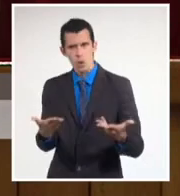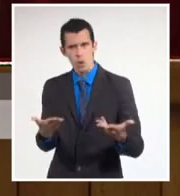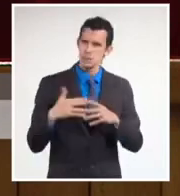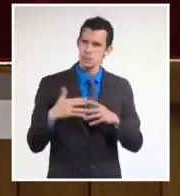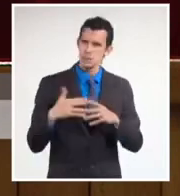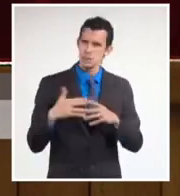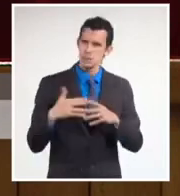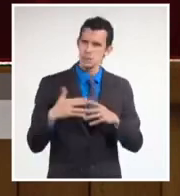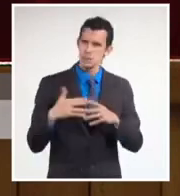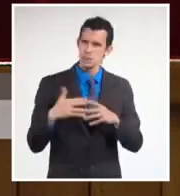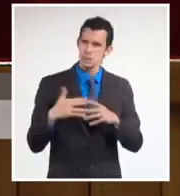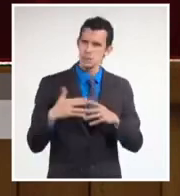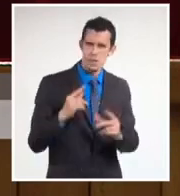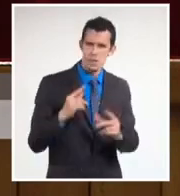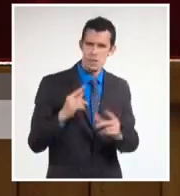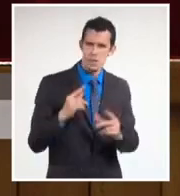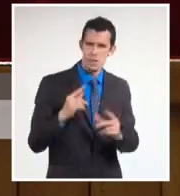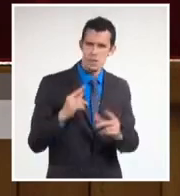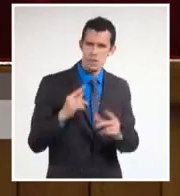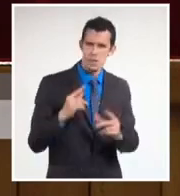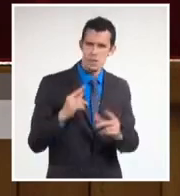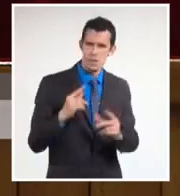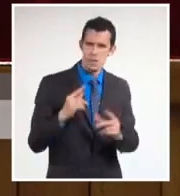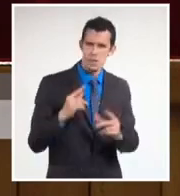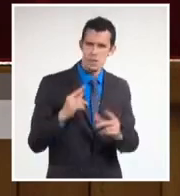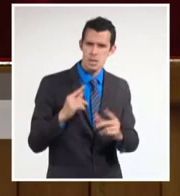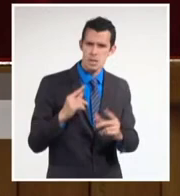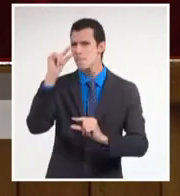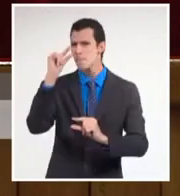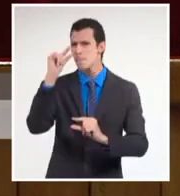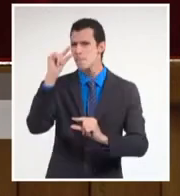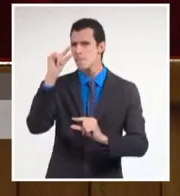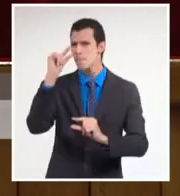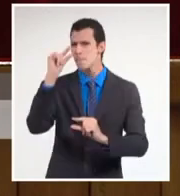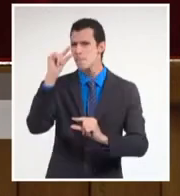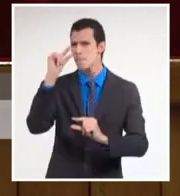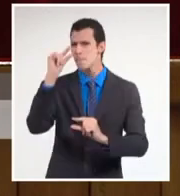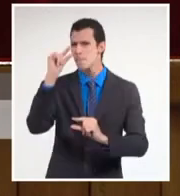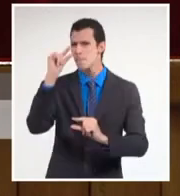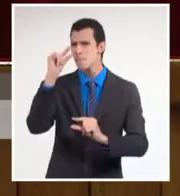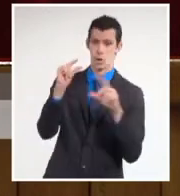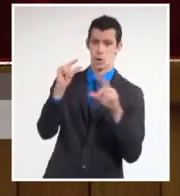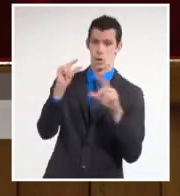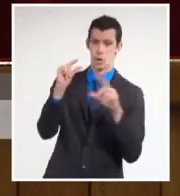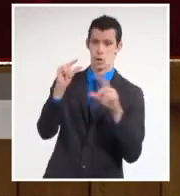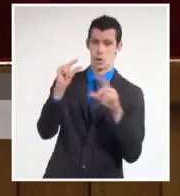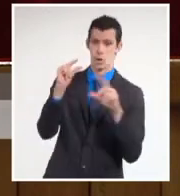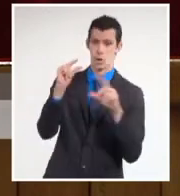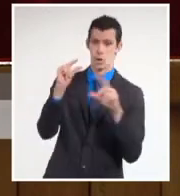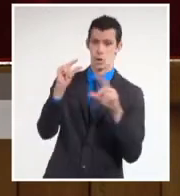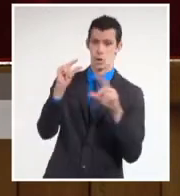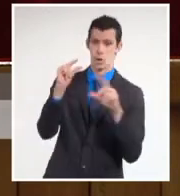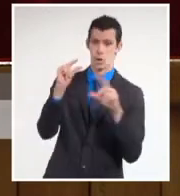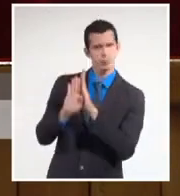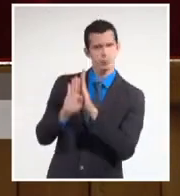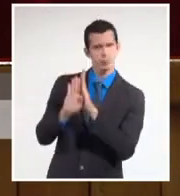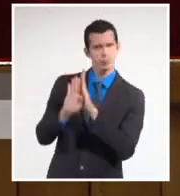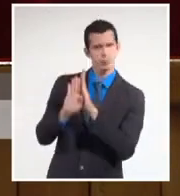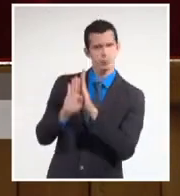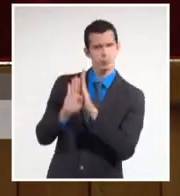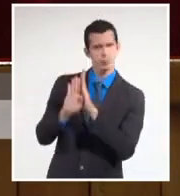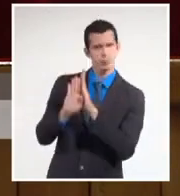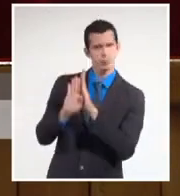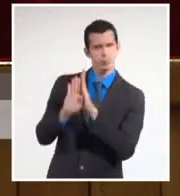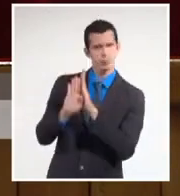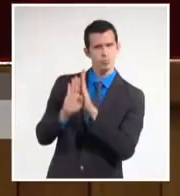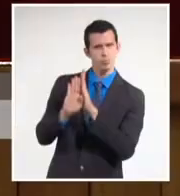de recuperación gradual de la economía. Repito lo que ya dije, no es fácil, pero no es imposible. Está en nuestras manos y